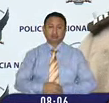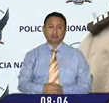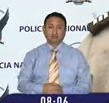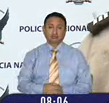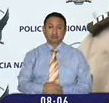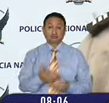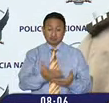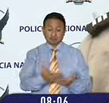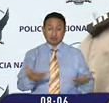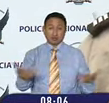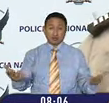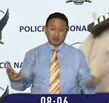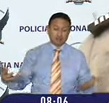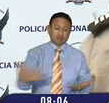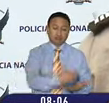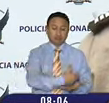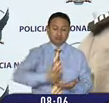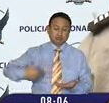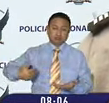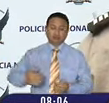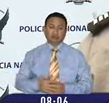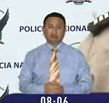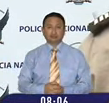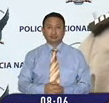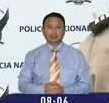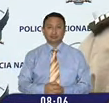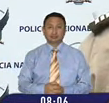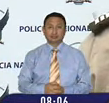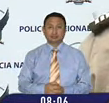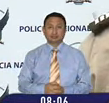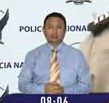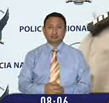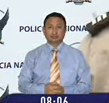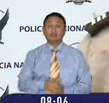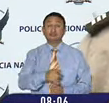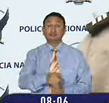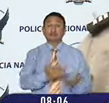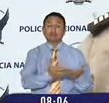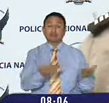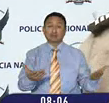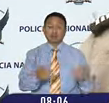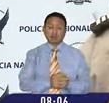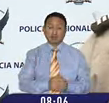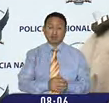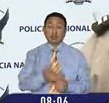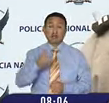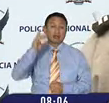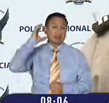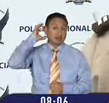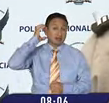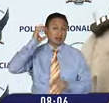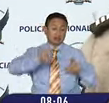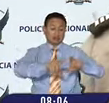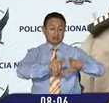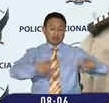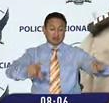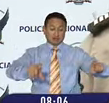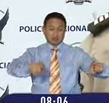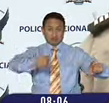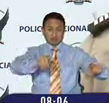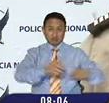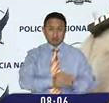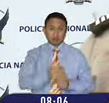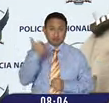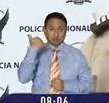el decomiso de todos los objetos que tenía en su poder. Entre ellos hay varias mascarillas de teléfonos celulares